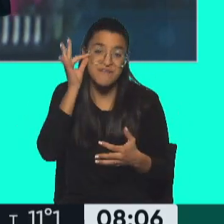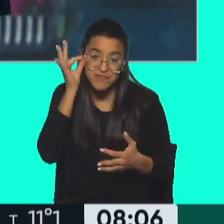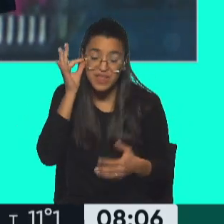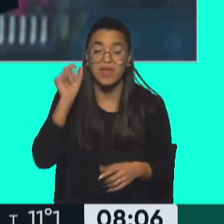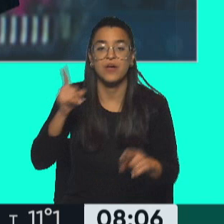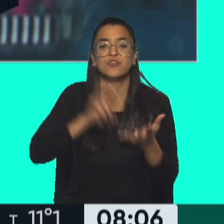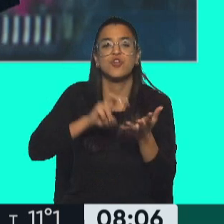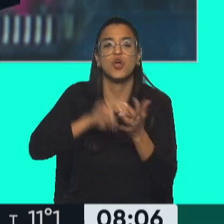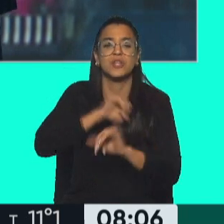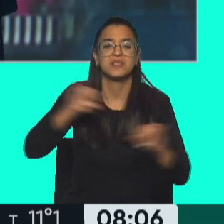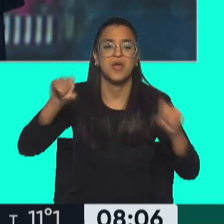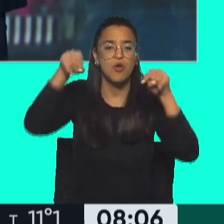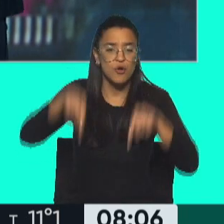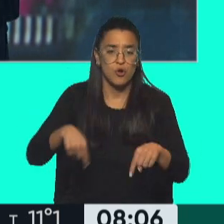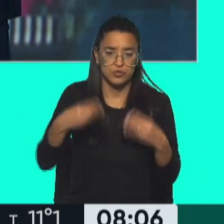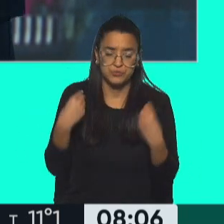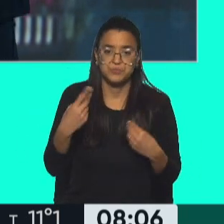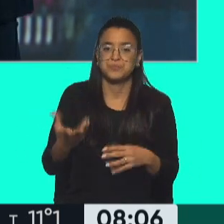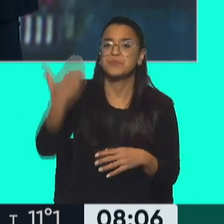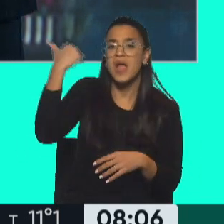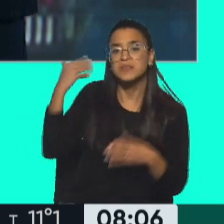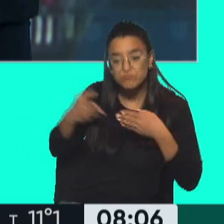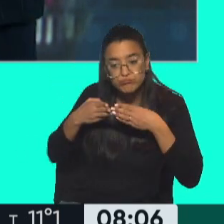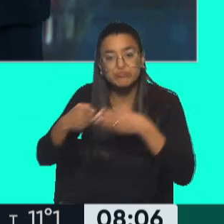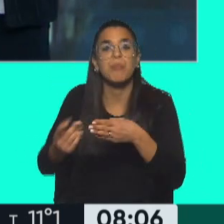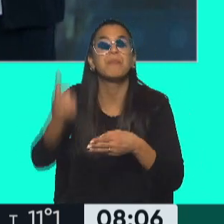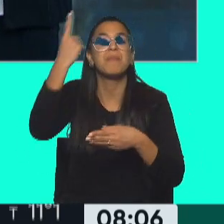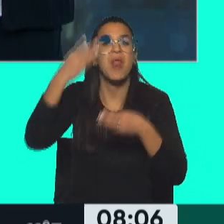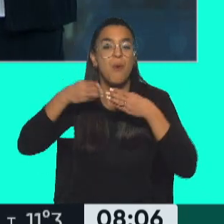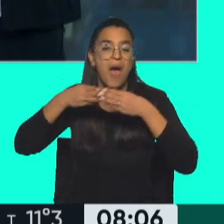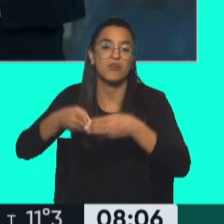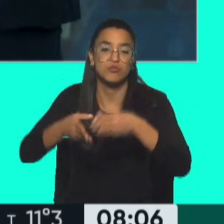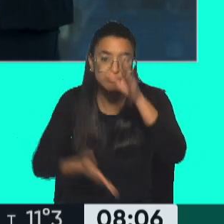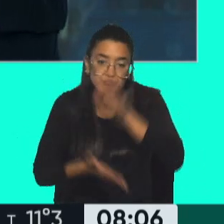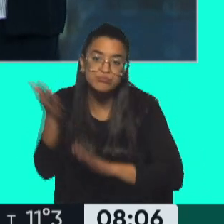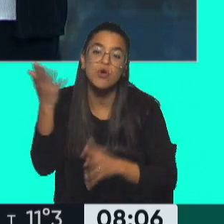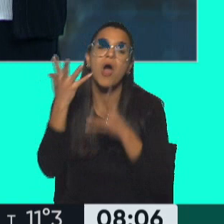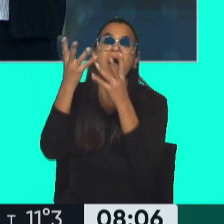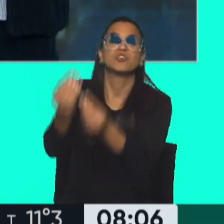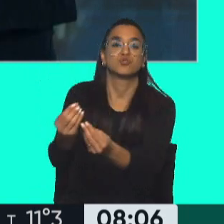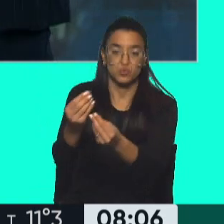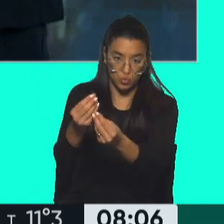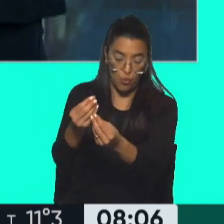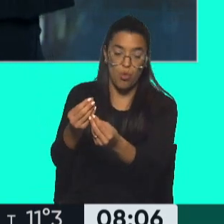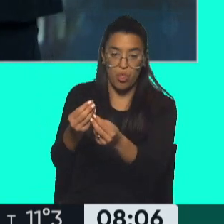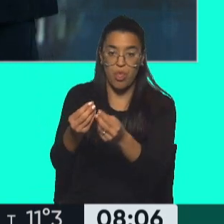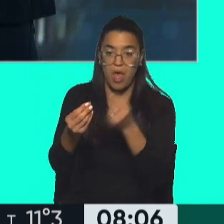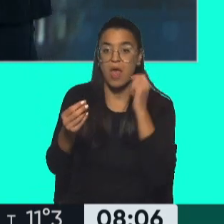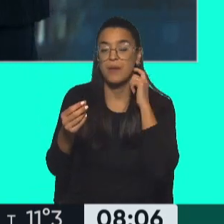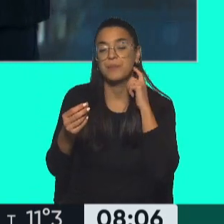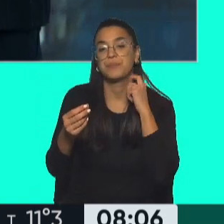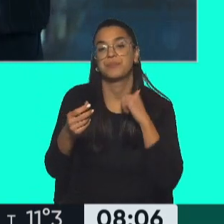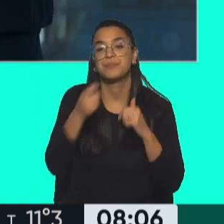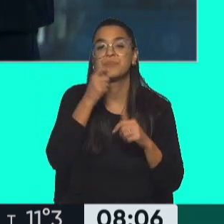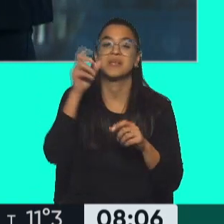esta es la noticia de hoy que, bueno, ayer zarpó el primer barco con ayuda humanitaria,